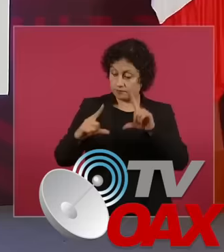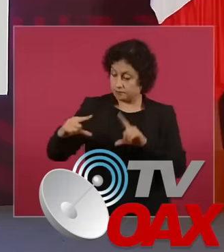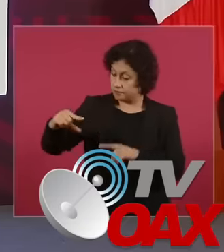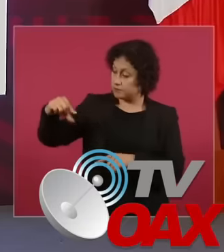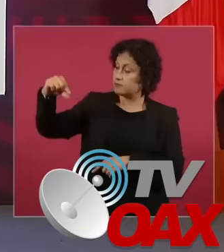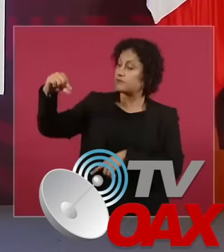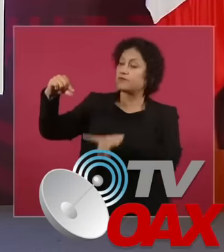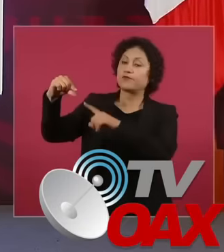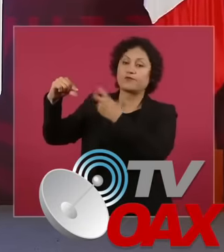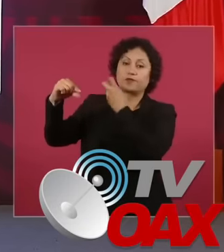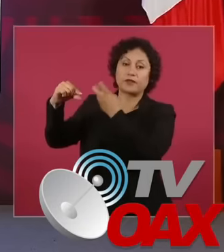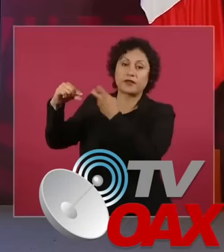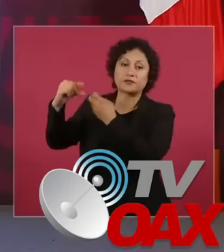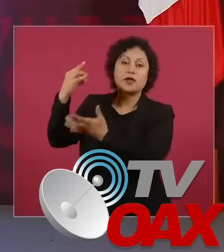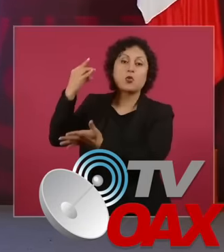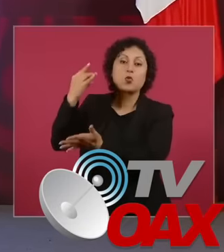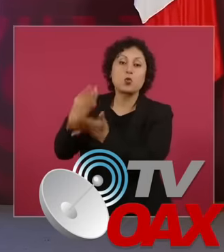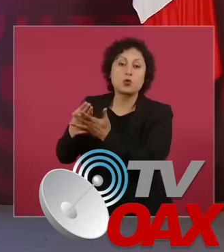Cancún,